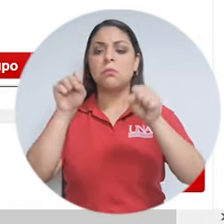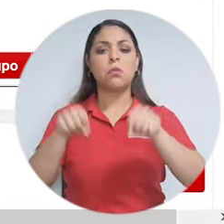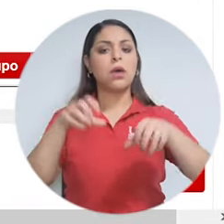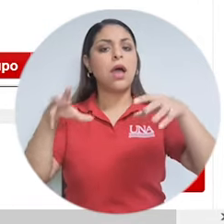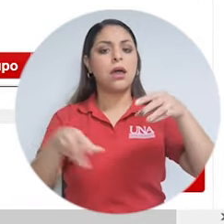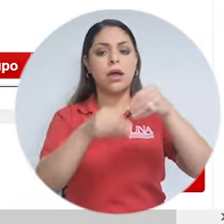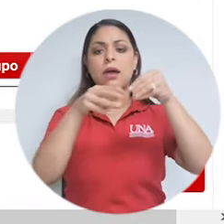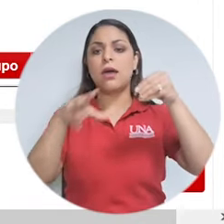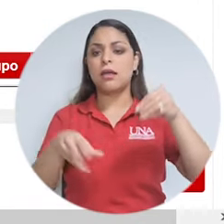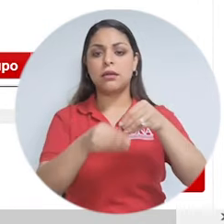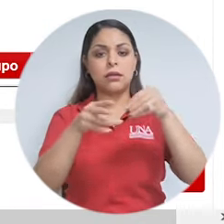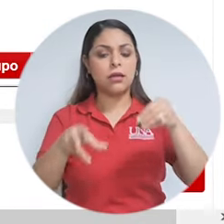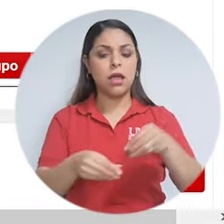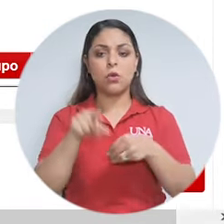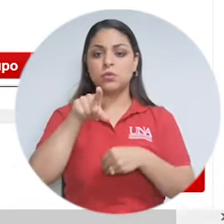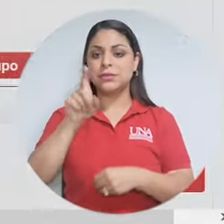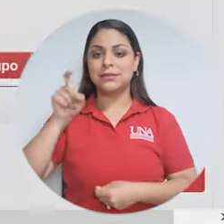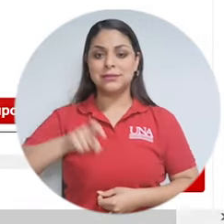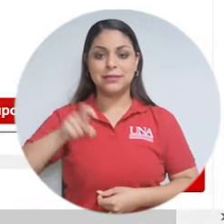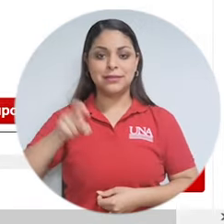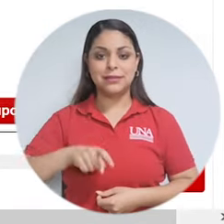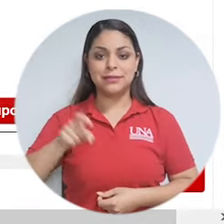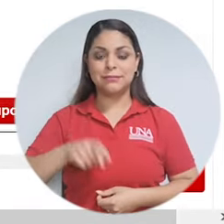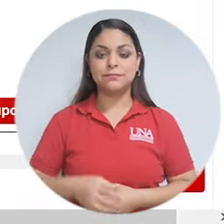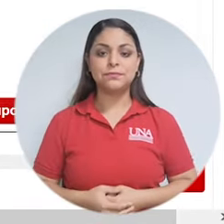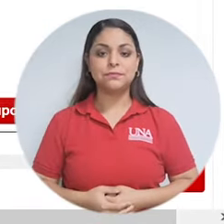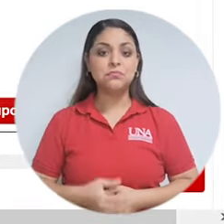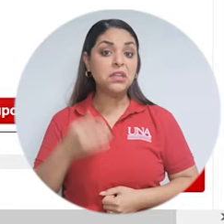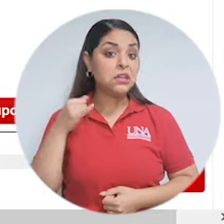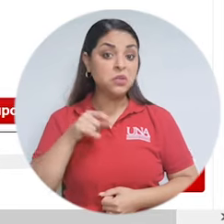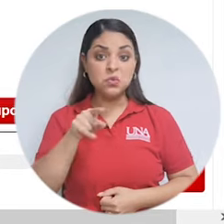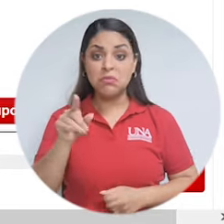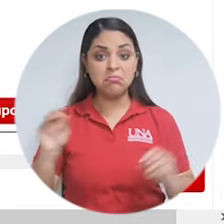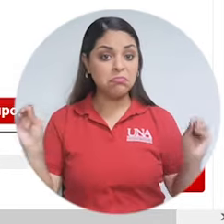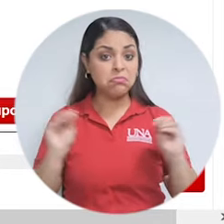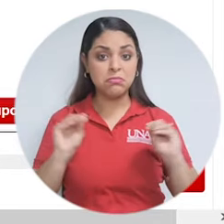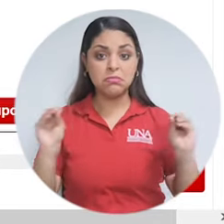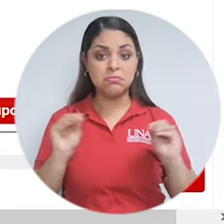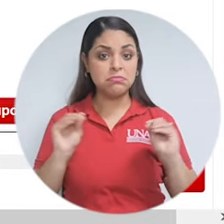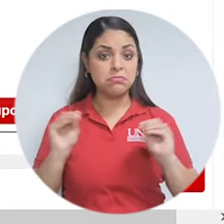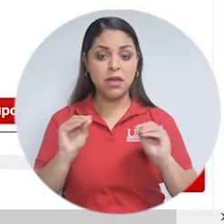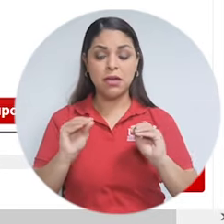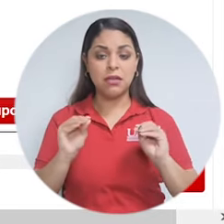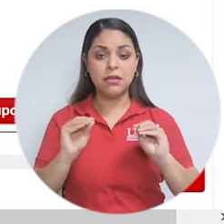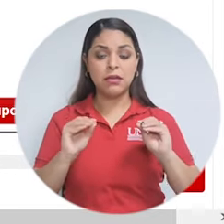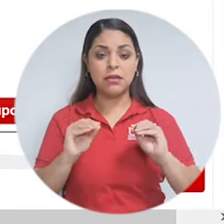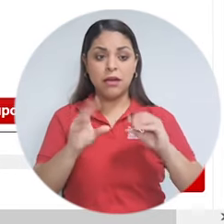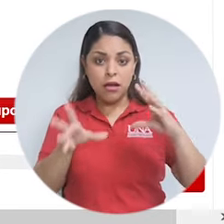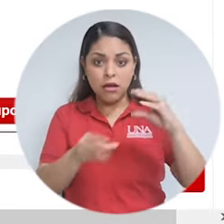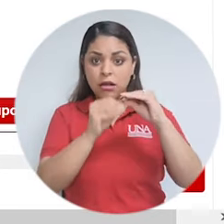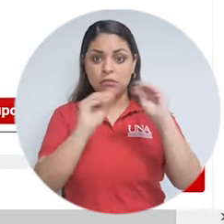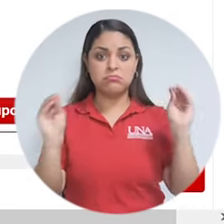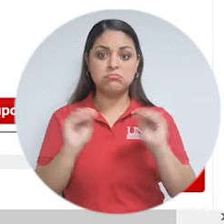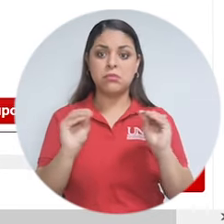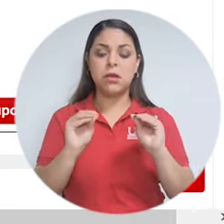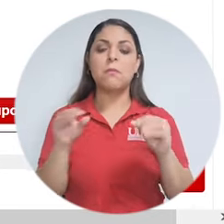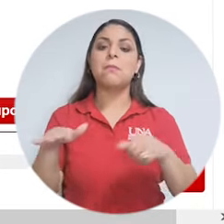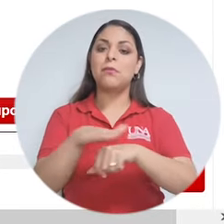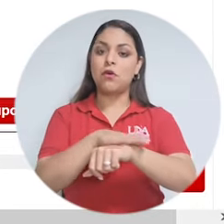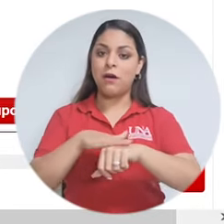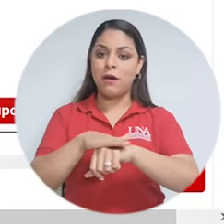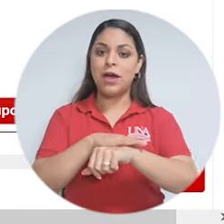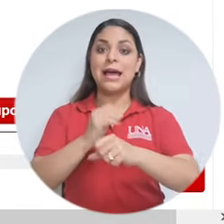filas que usted necesite. En caso que no le corresponda completar datos en esta sección, por